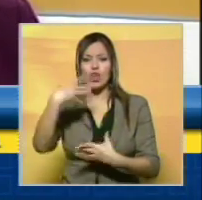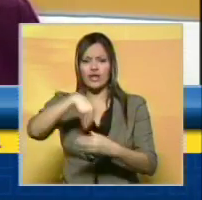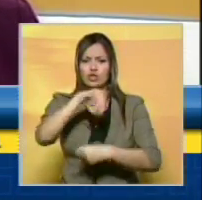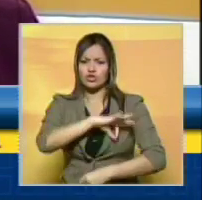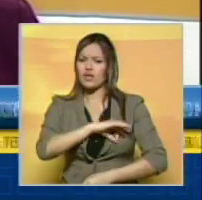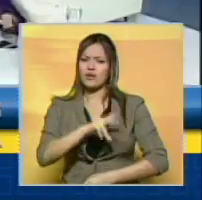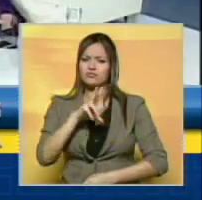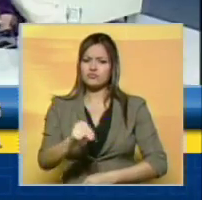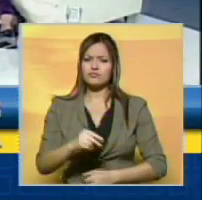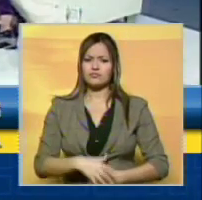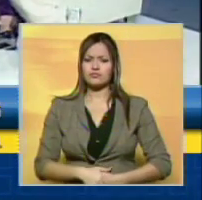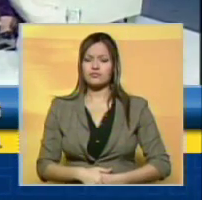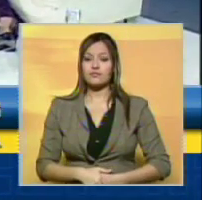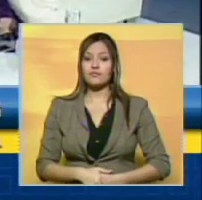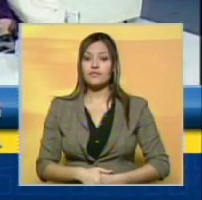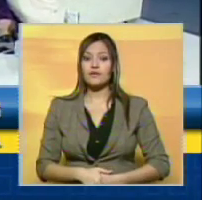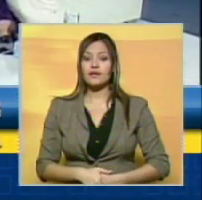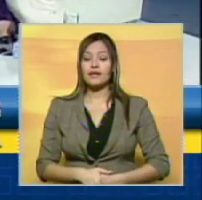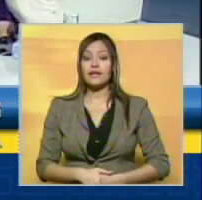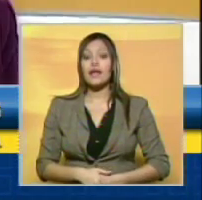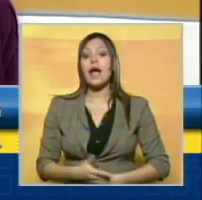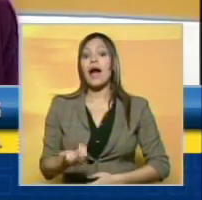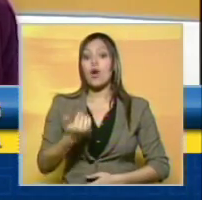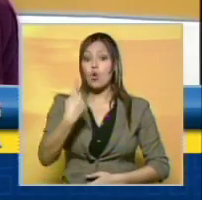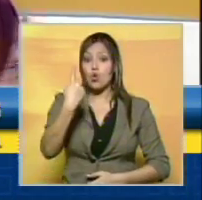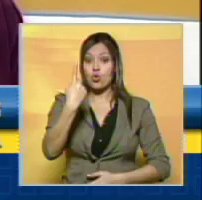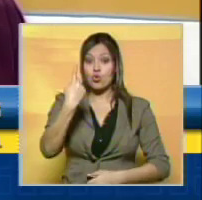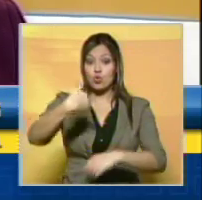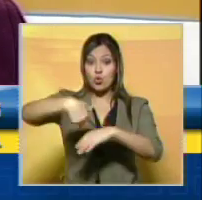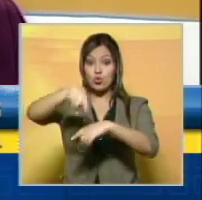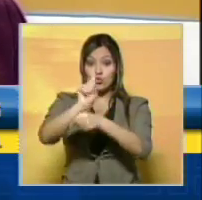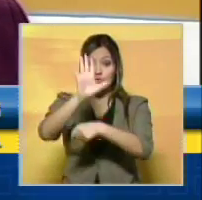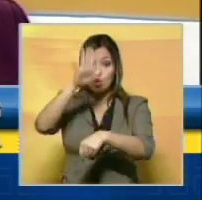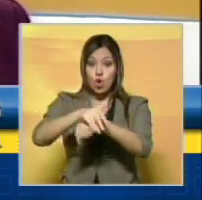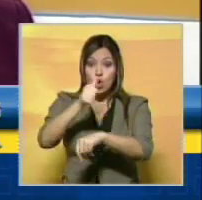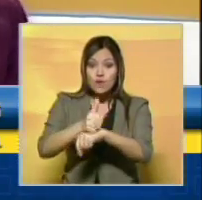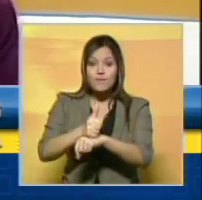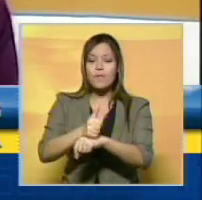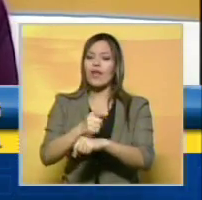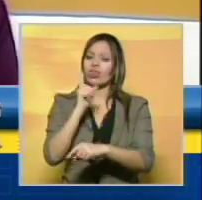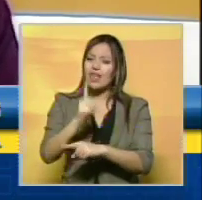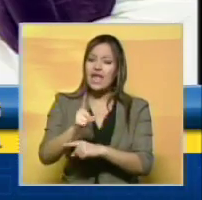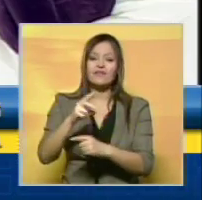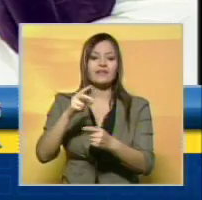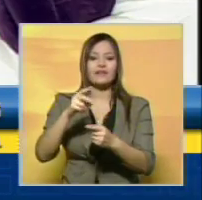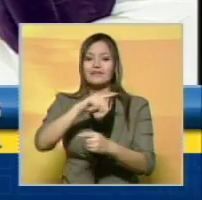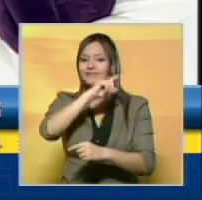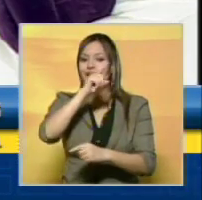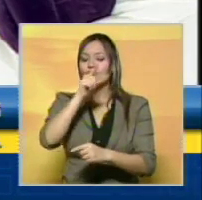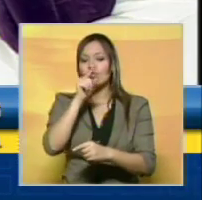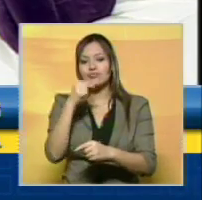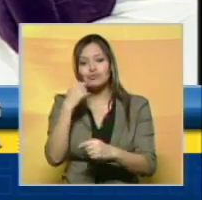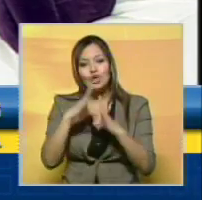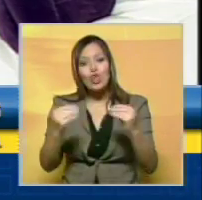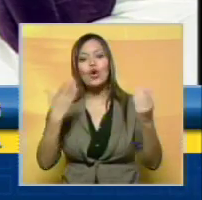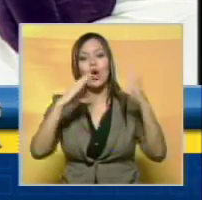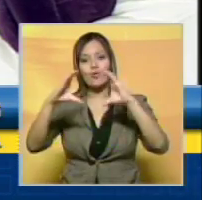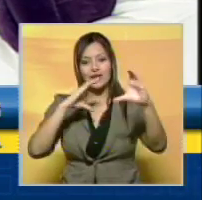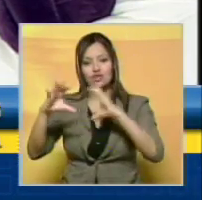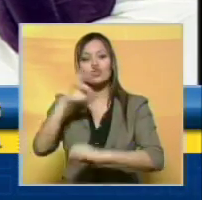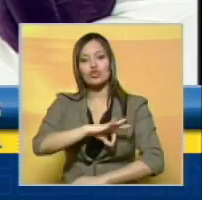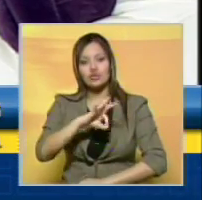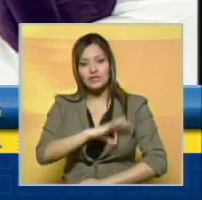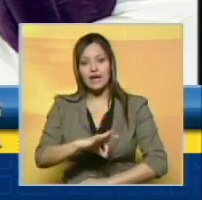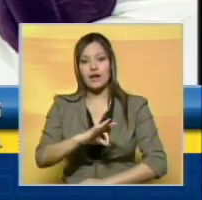sociedad. Indicó que lejos de señalar a un solo responsable por la violencia, es necesario hacer un llamado a la corresponsabilidad de los medios de comunicación